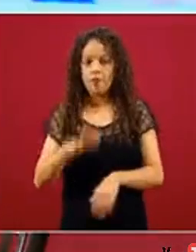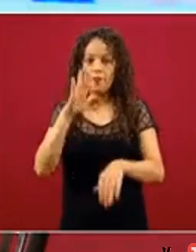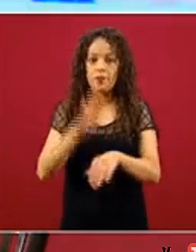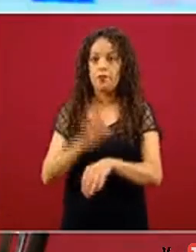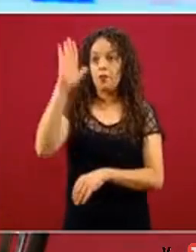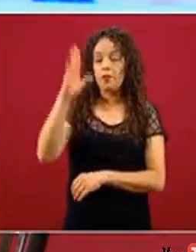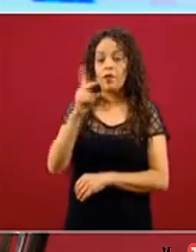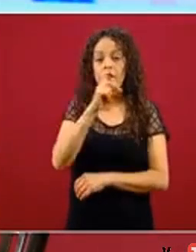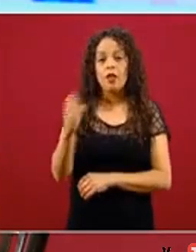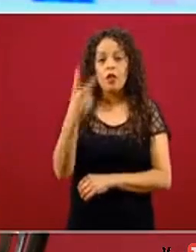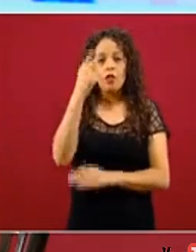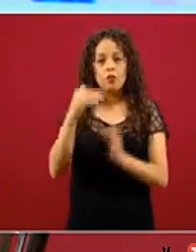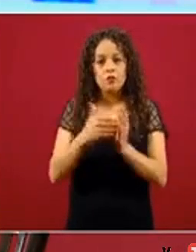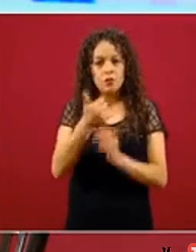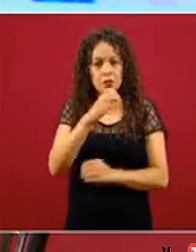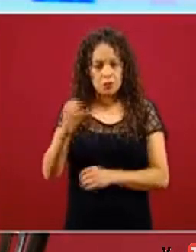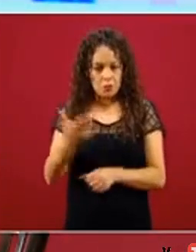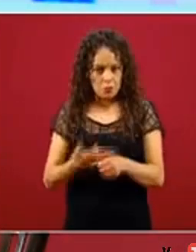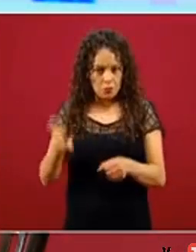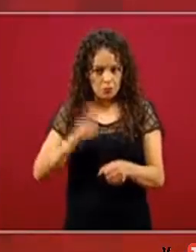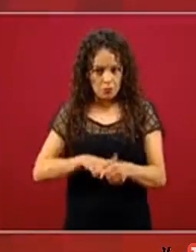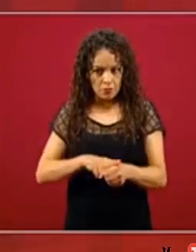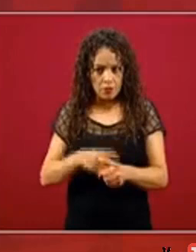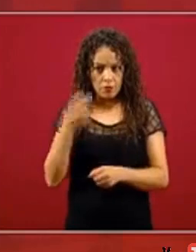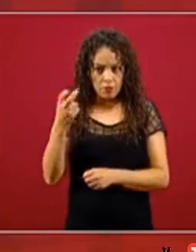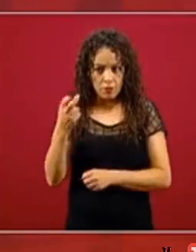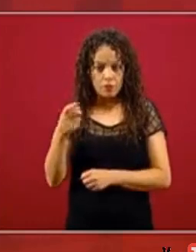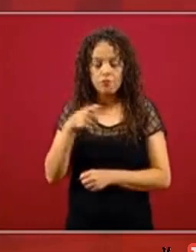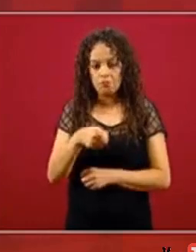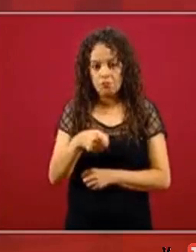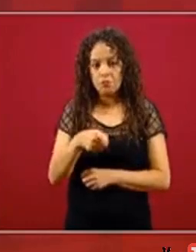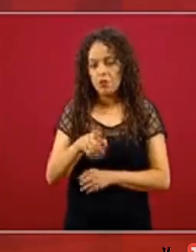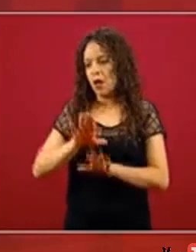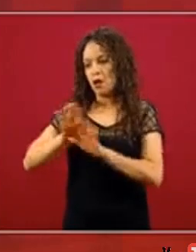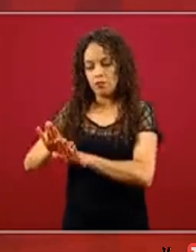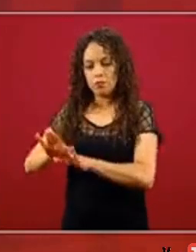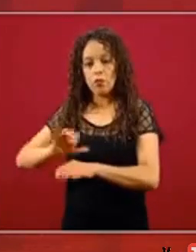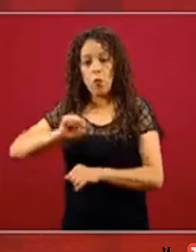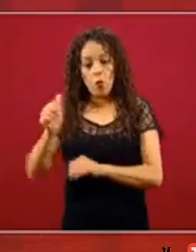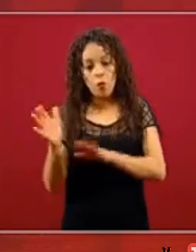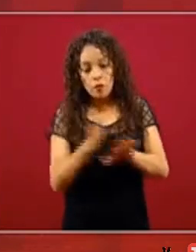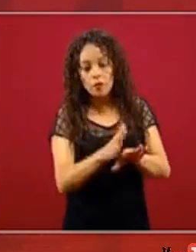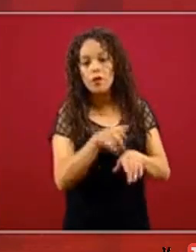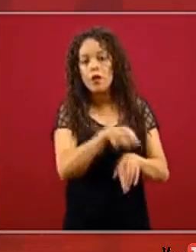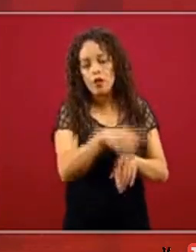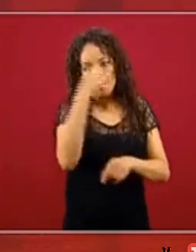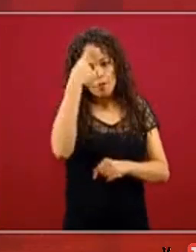estos 753 son los considerados COVID. Y de hecho,